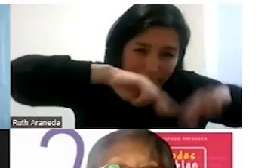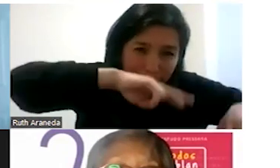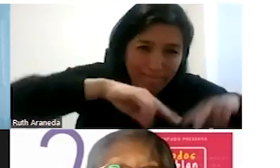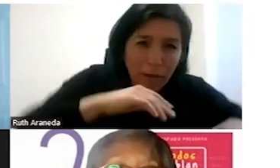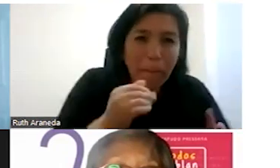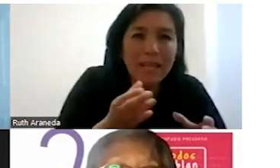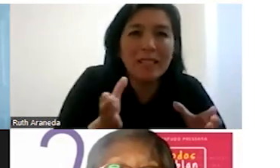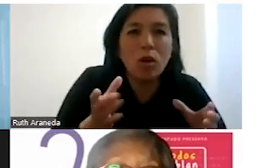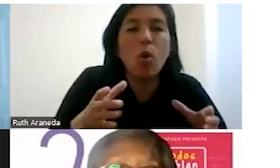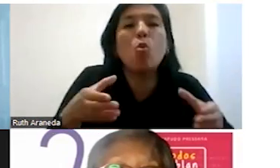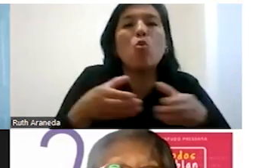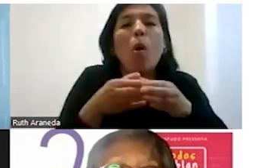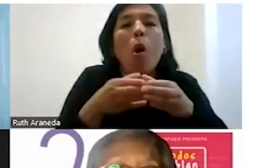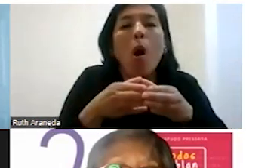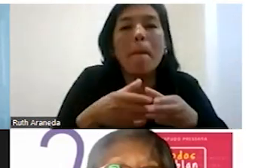científica muy cerrada,